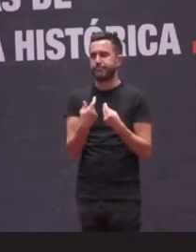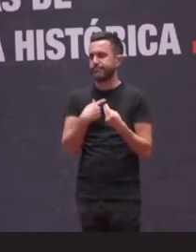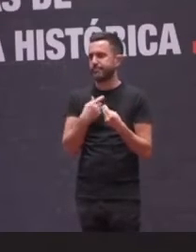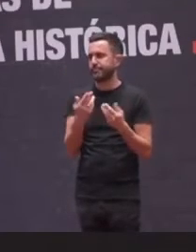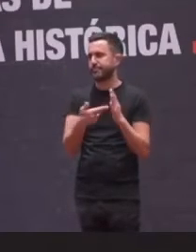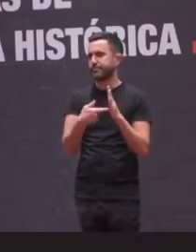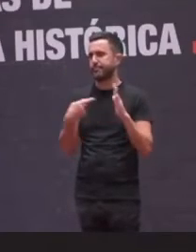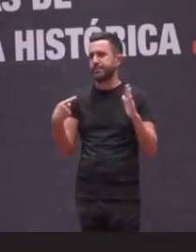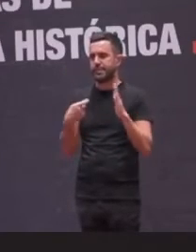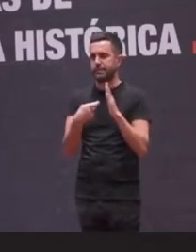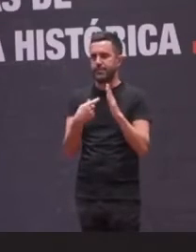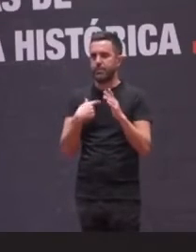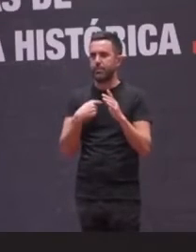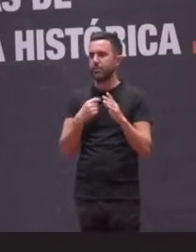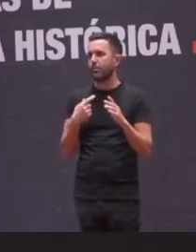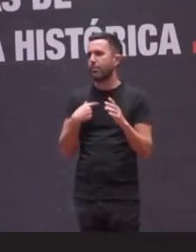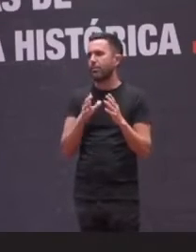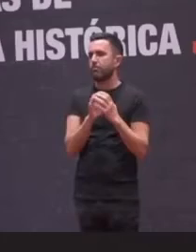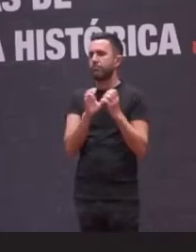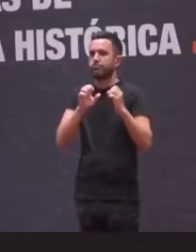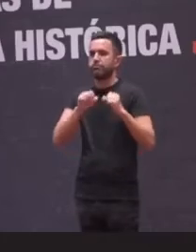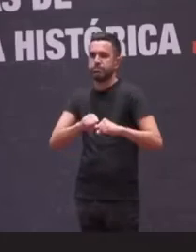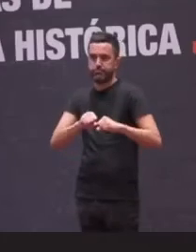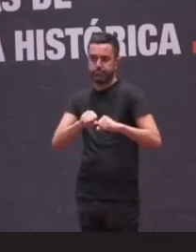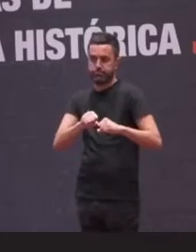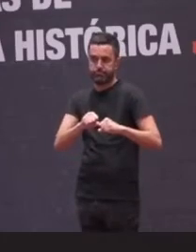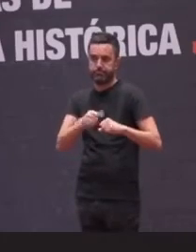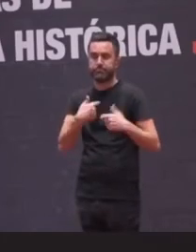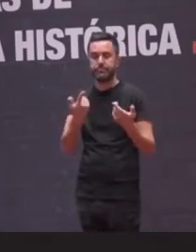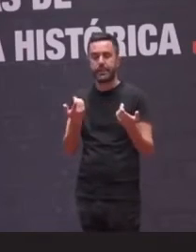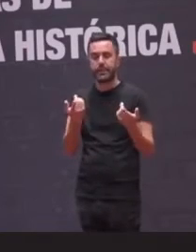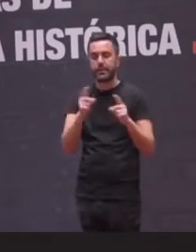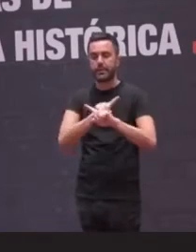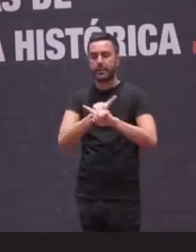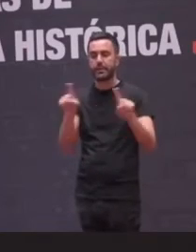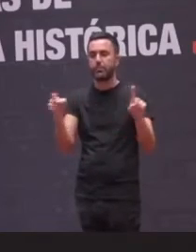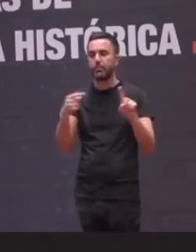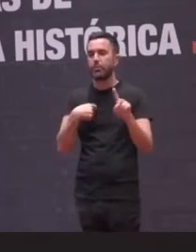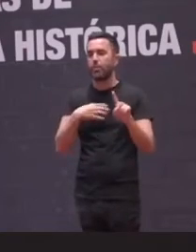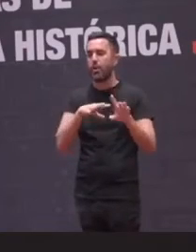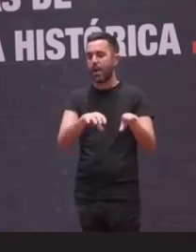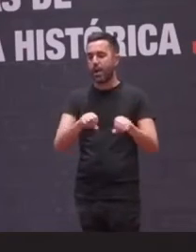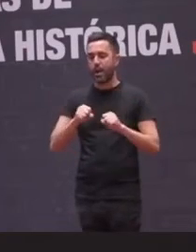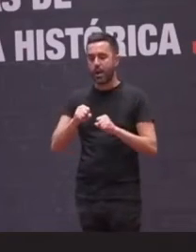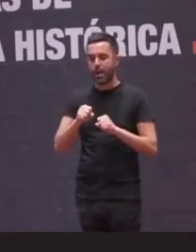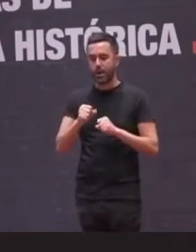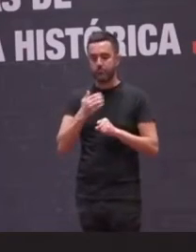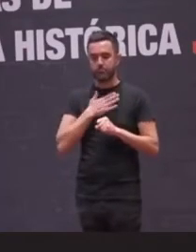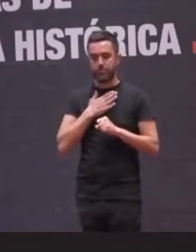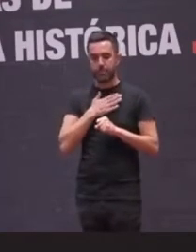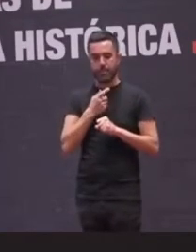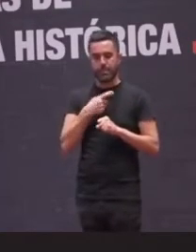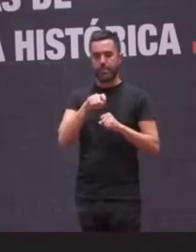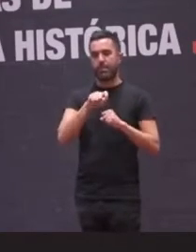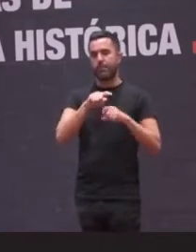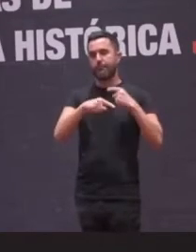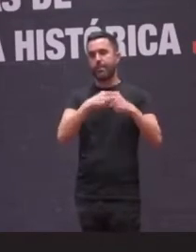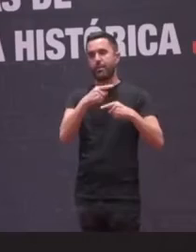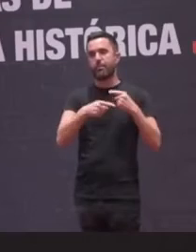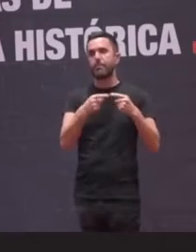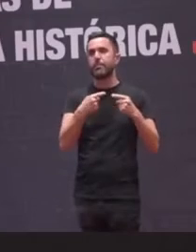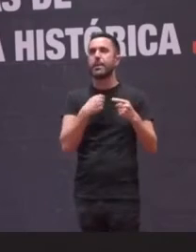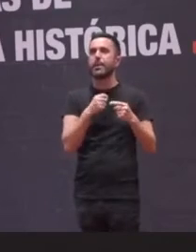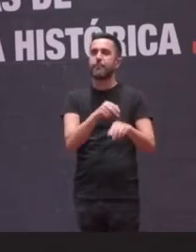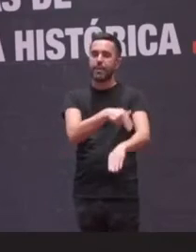non hai desafectación tácita, nin cabe tampouco a adquisición pola posesión por parte da familia Franco, o ben é